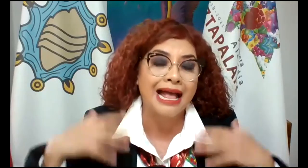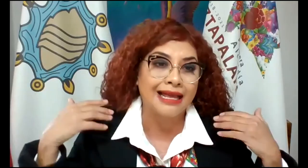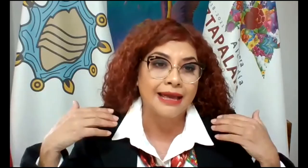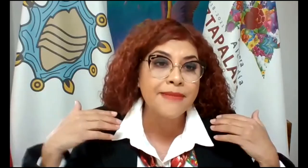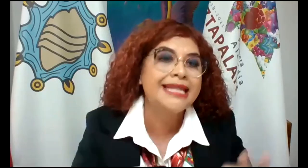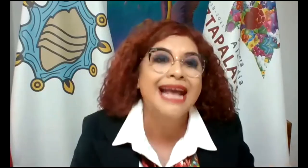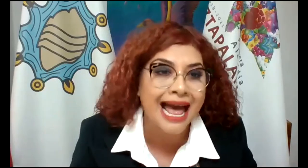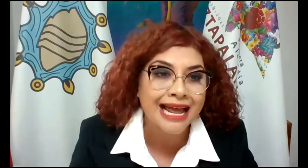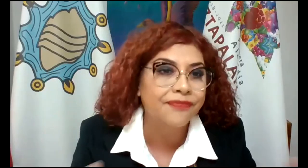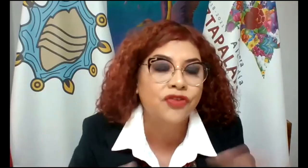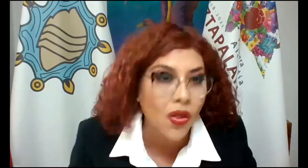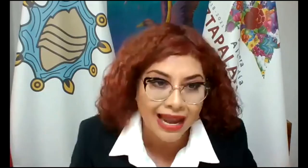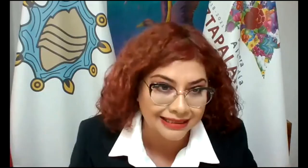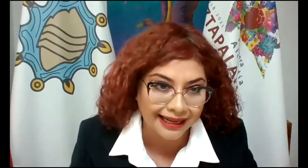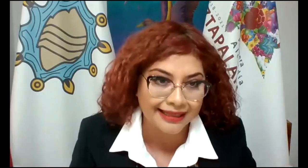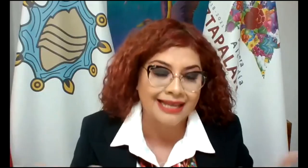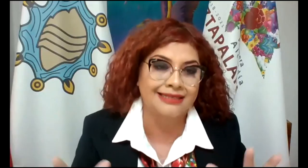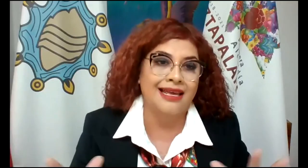para mitigar